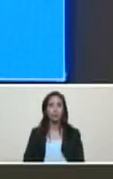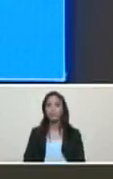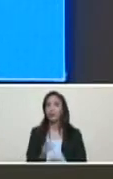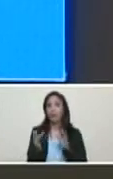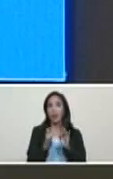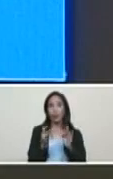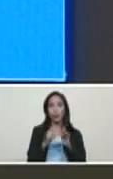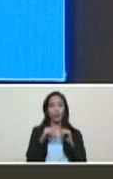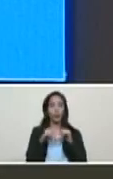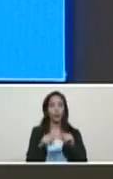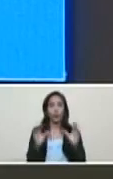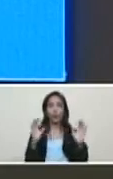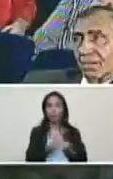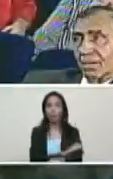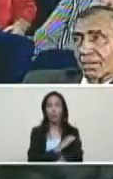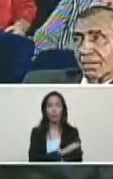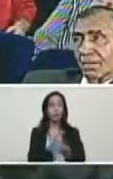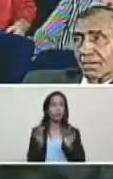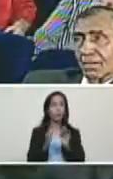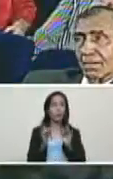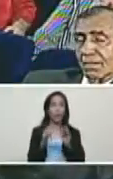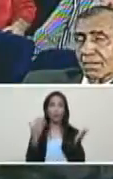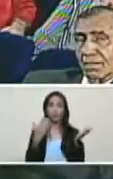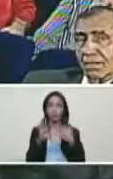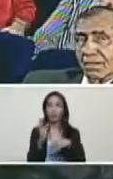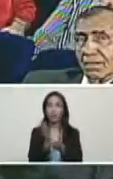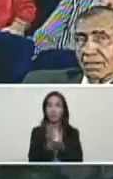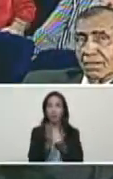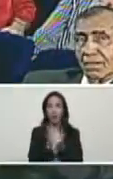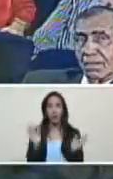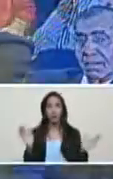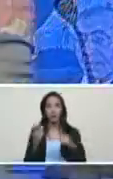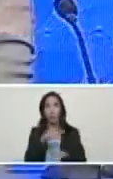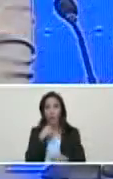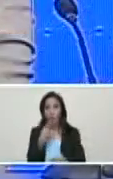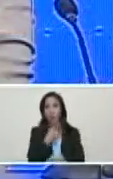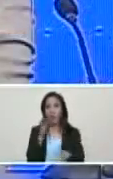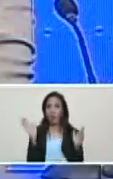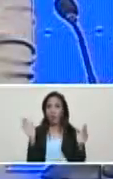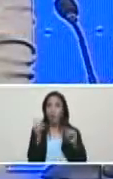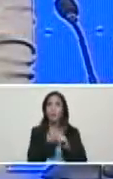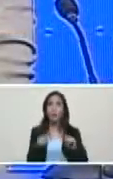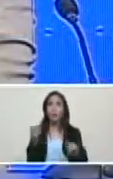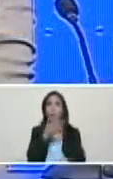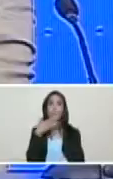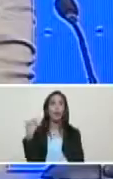contacto permanente con la oposición. Es un buen político, pero es mejor psiquiatra.